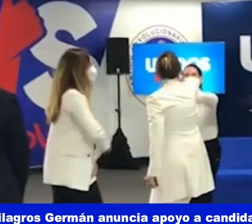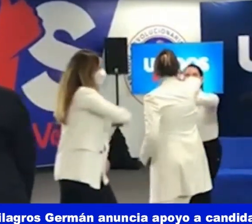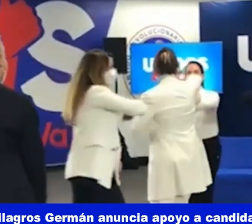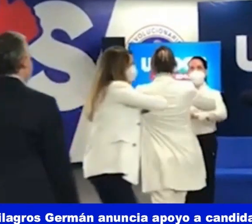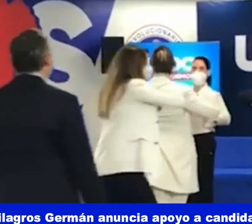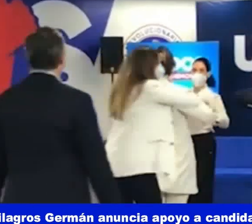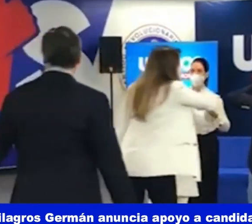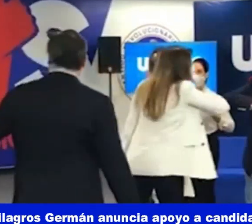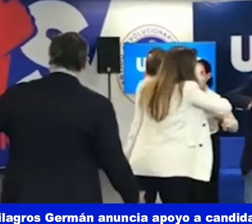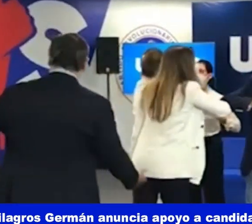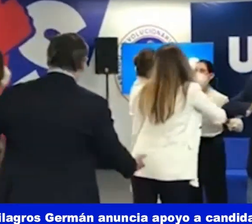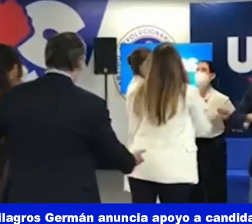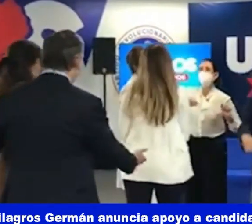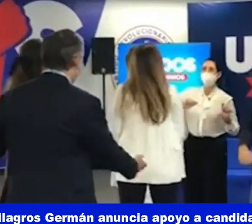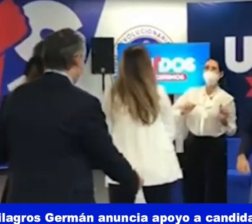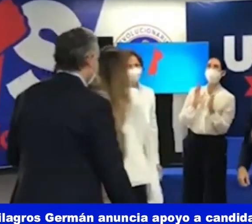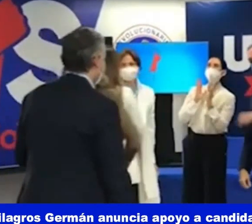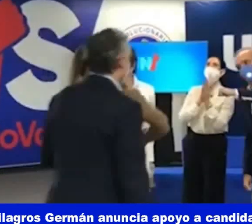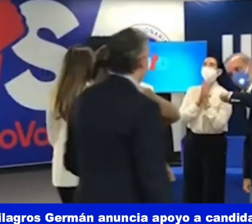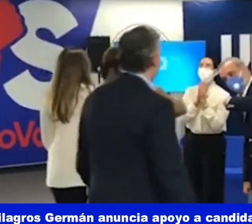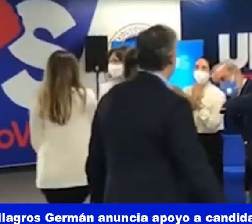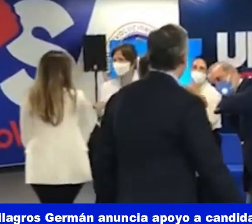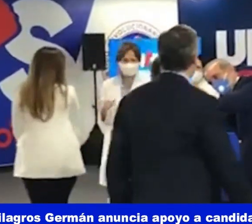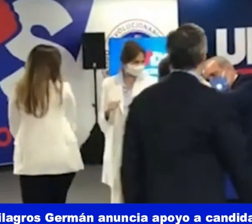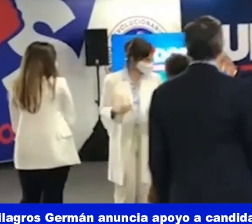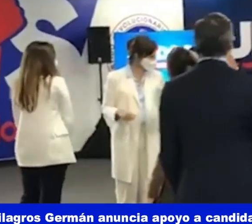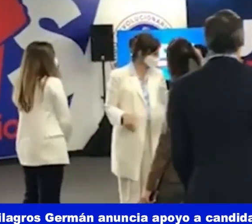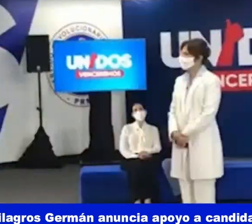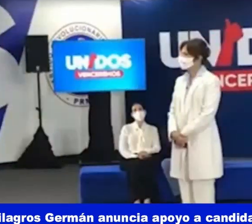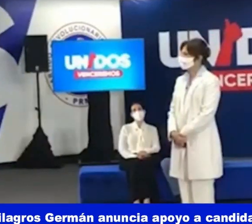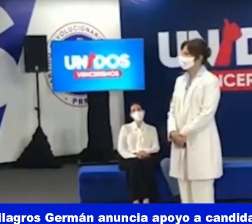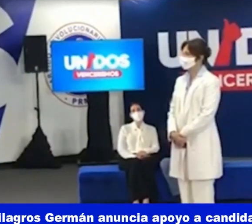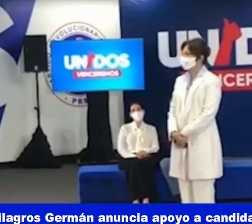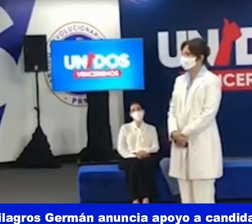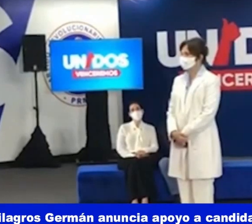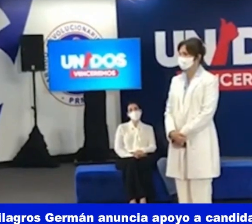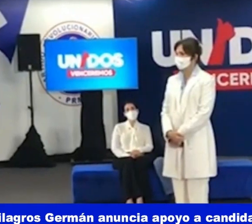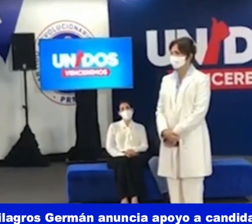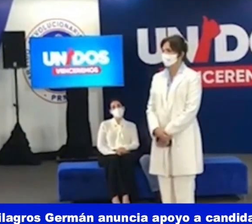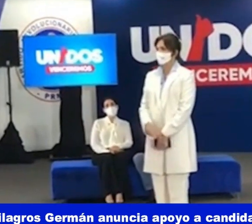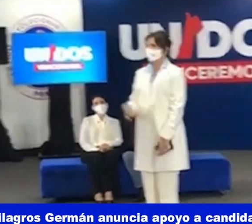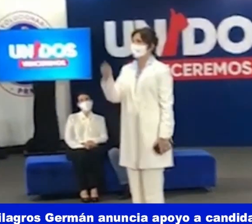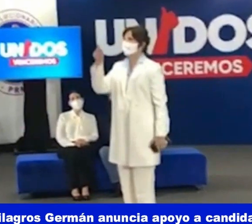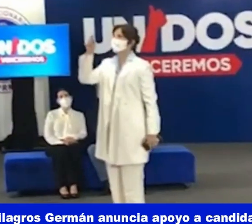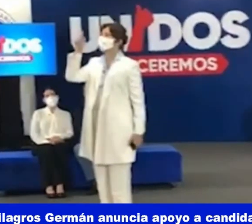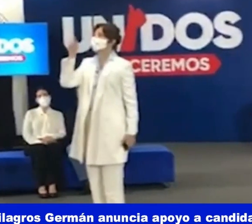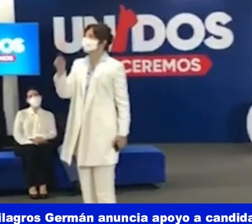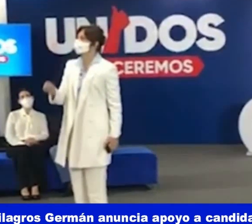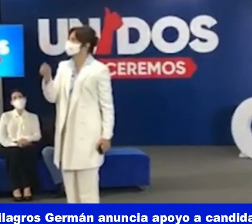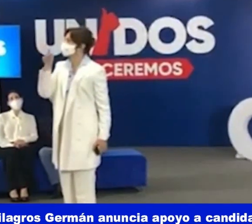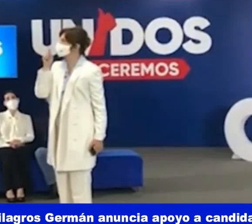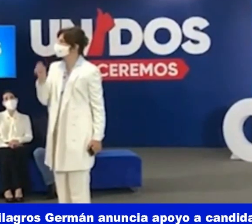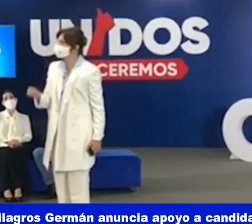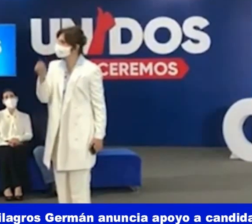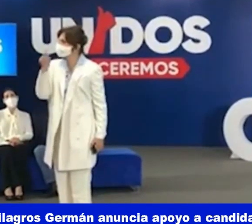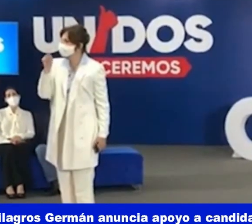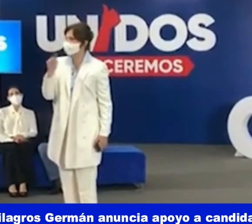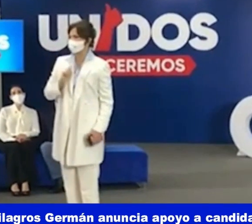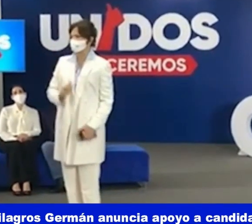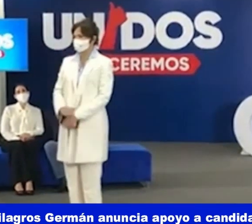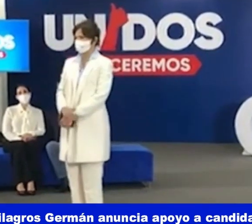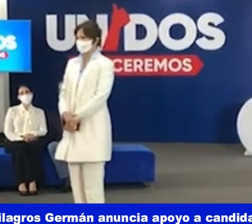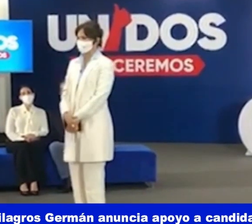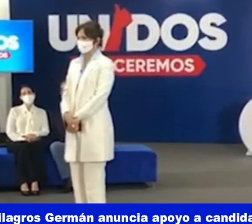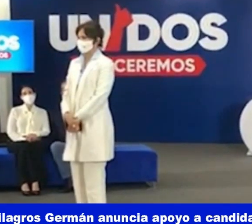Moderno PRM, en un acto realizado en el comando de campaña del político. Germán, acompañada de sus hijas y